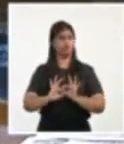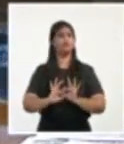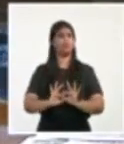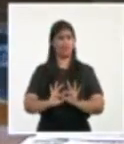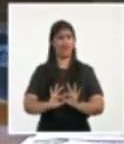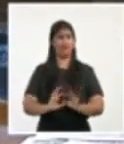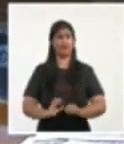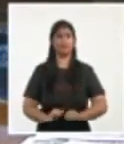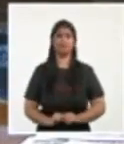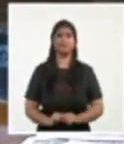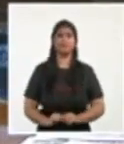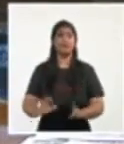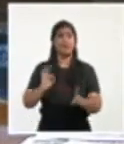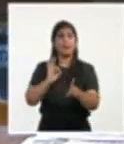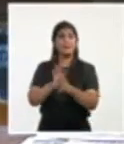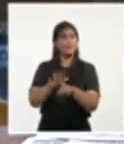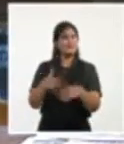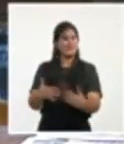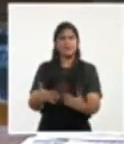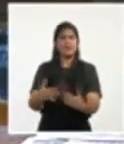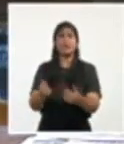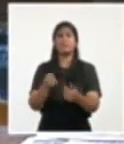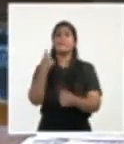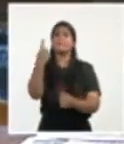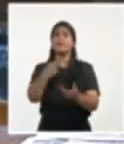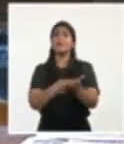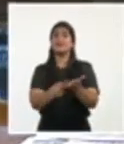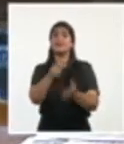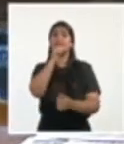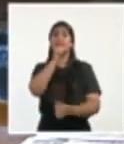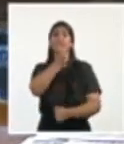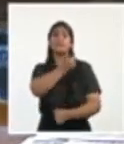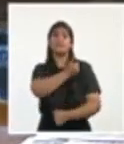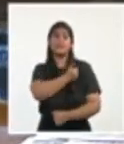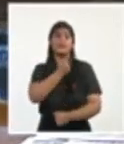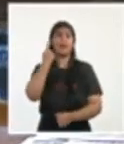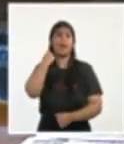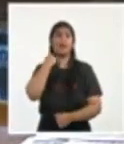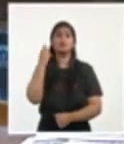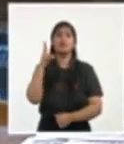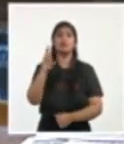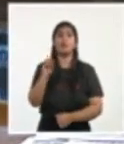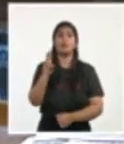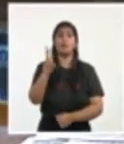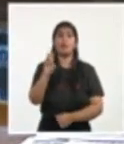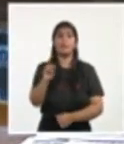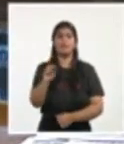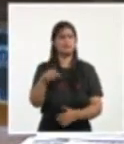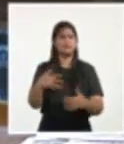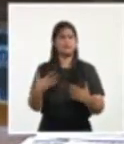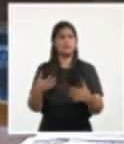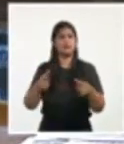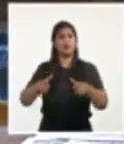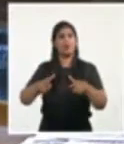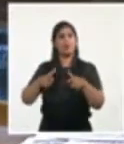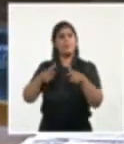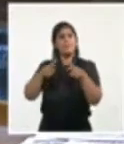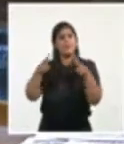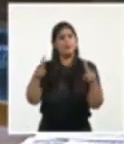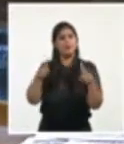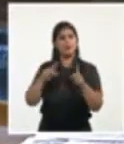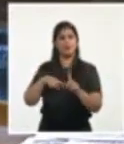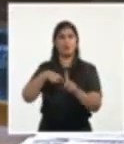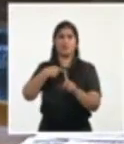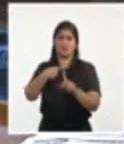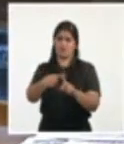Desde la primera semana de diciembre de 2020 se comenzó a apreciar una tendencia ascendente en el